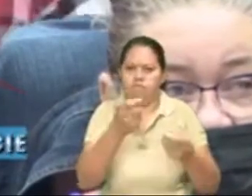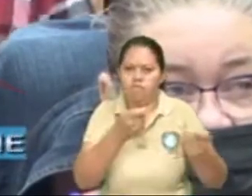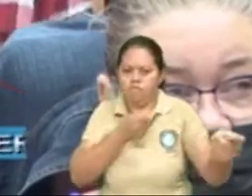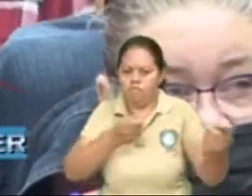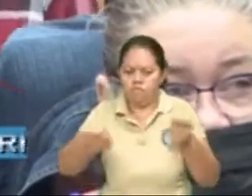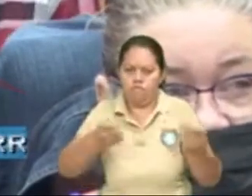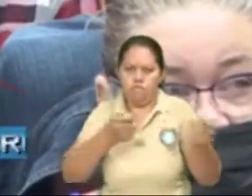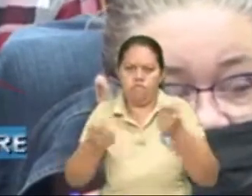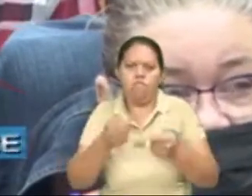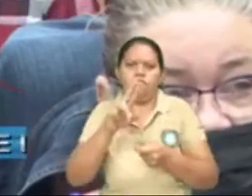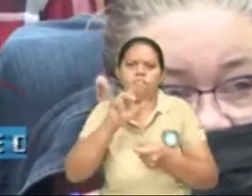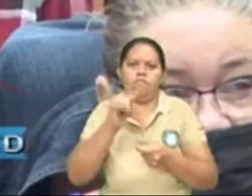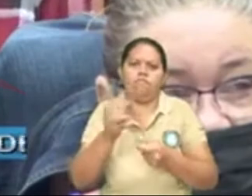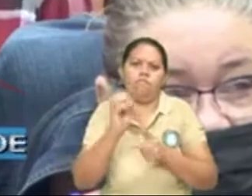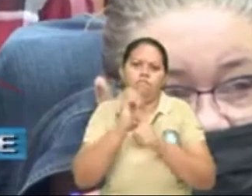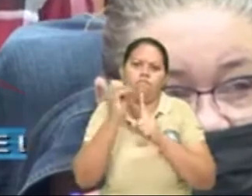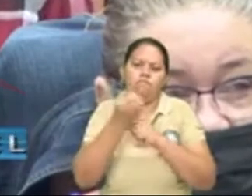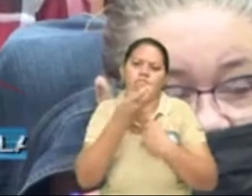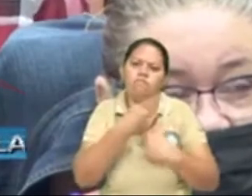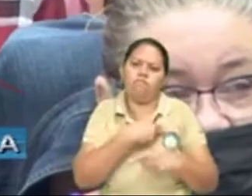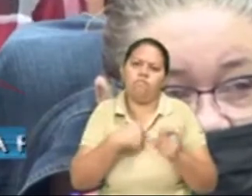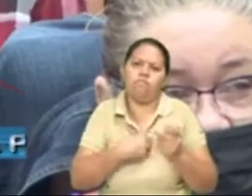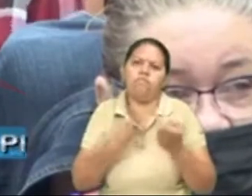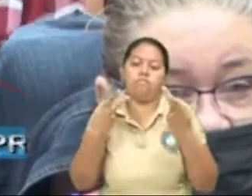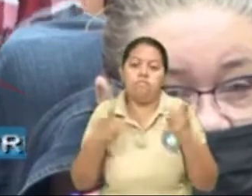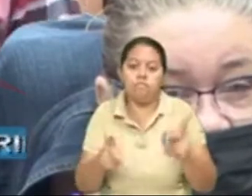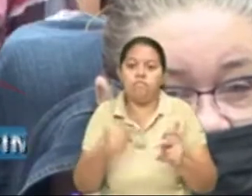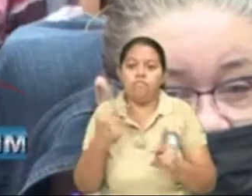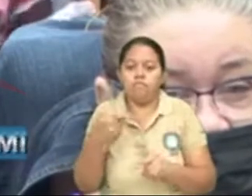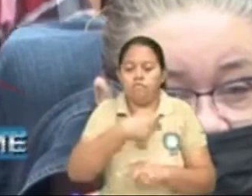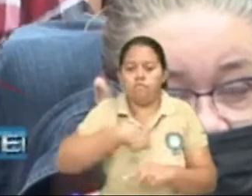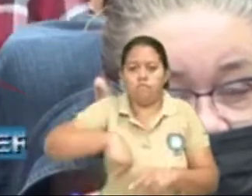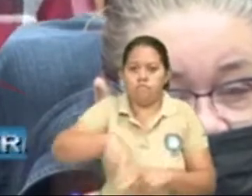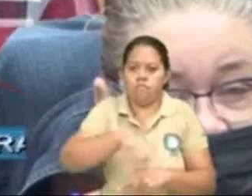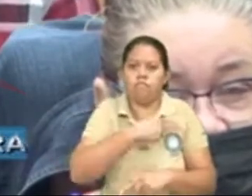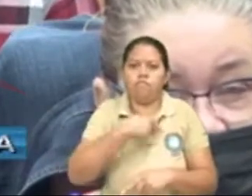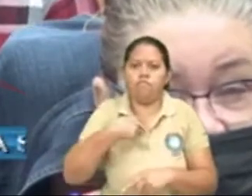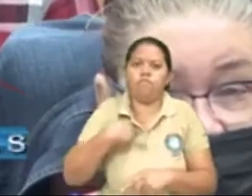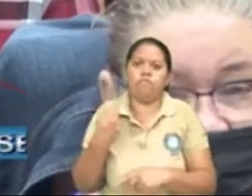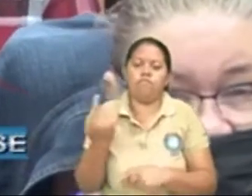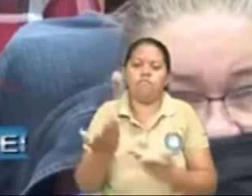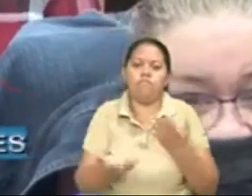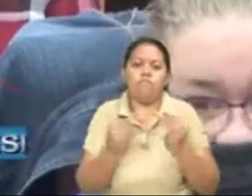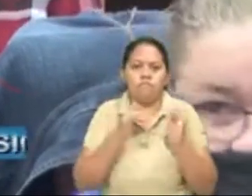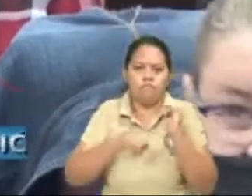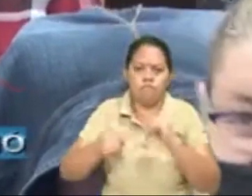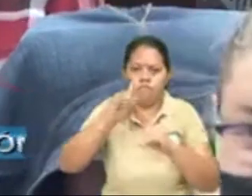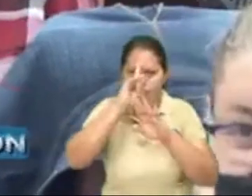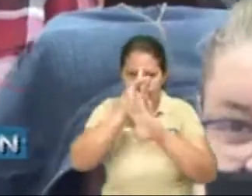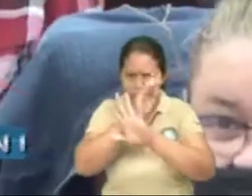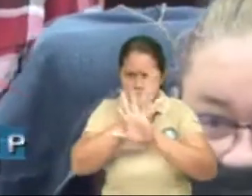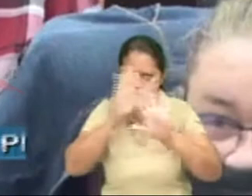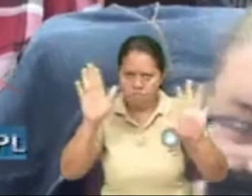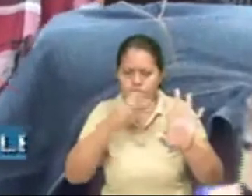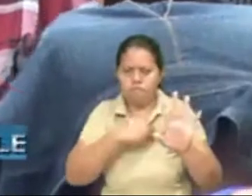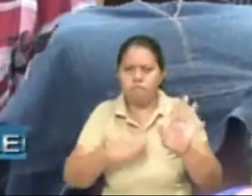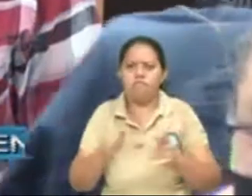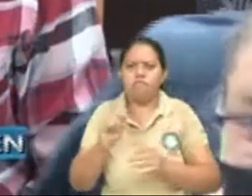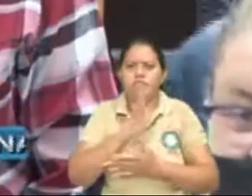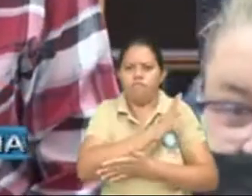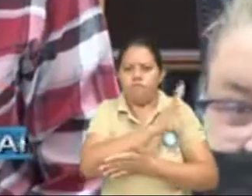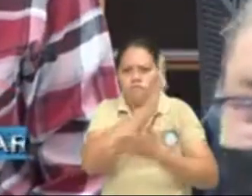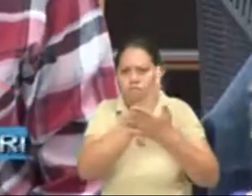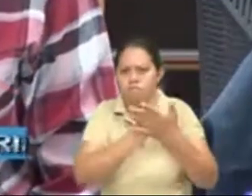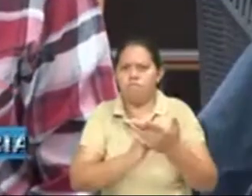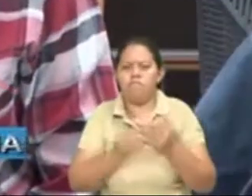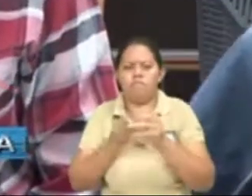los Organismos sin fines de lucro. No solo estas son más amplias, sino las más claras posibles. Entre tanto,